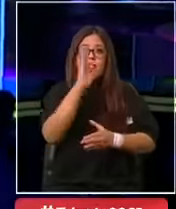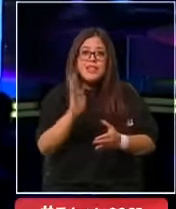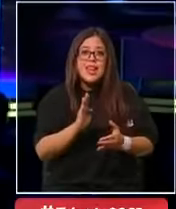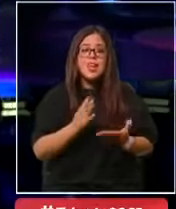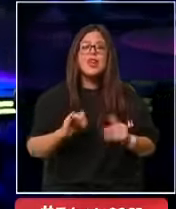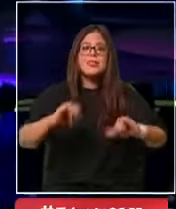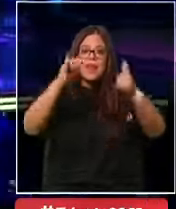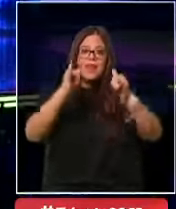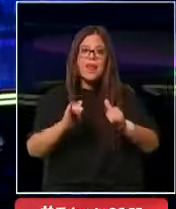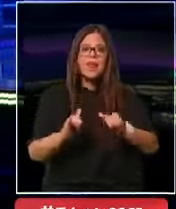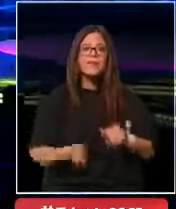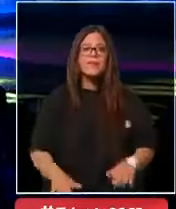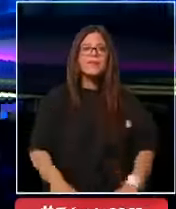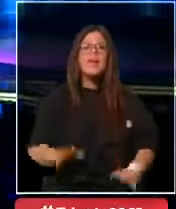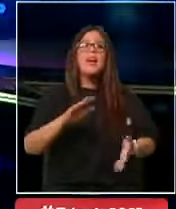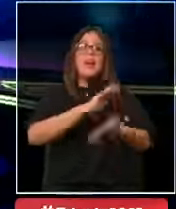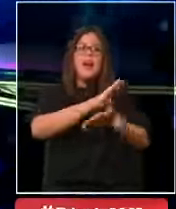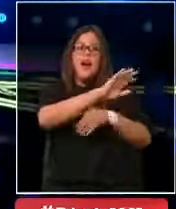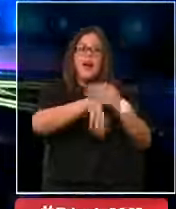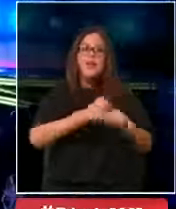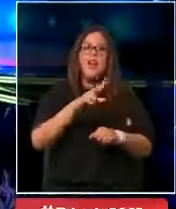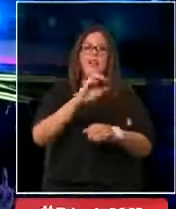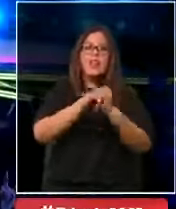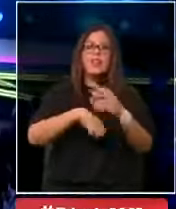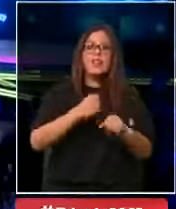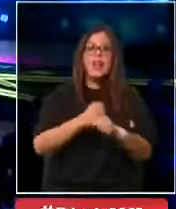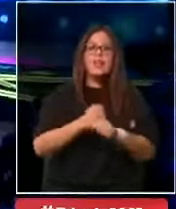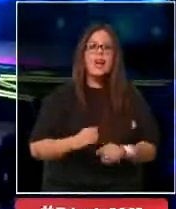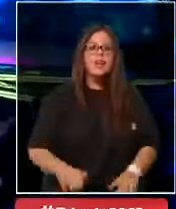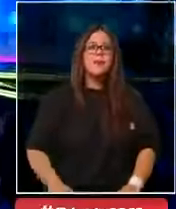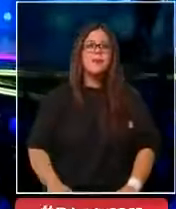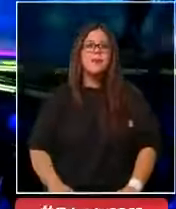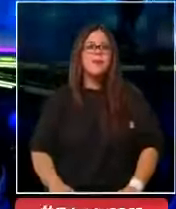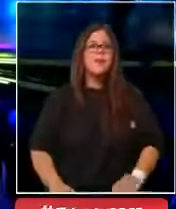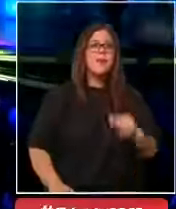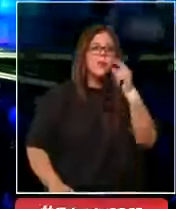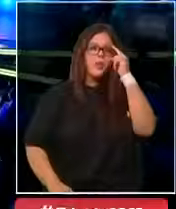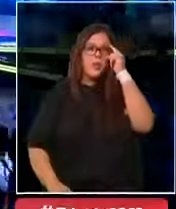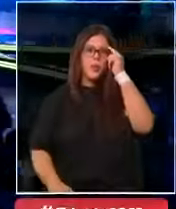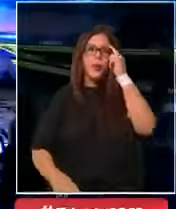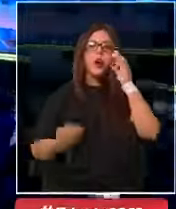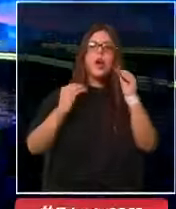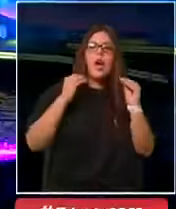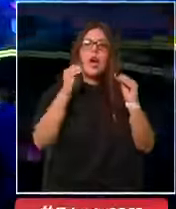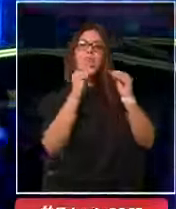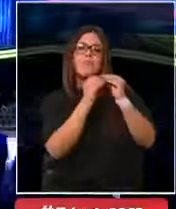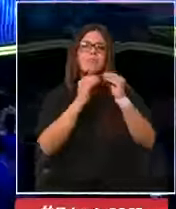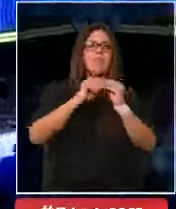ay! El aniversario de 20 años de Achevahí aquí. ¿Cómo dice?